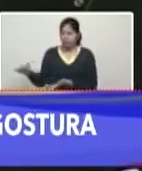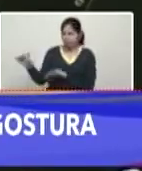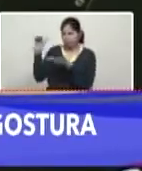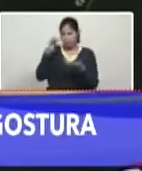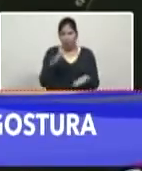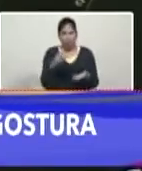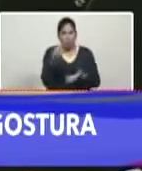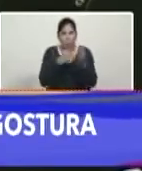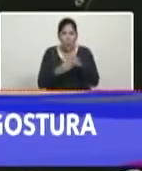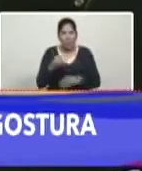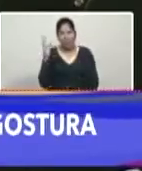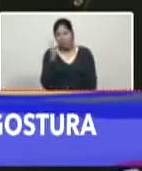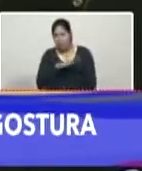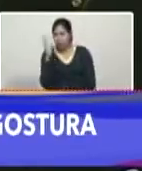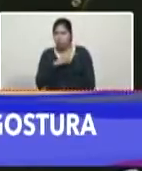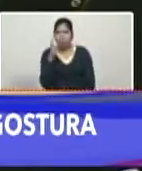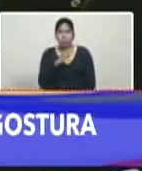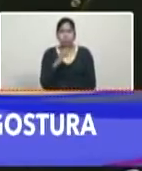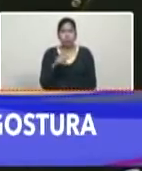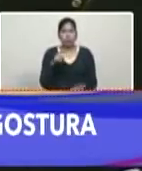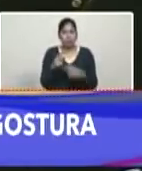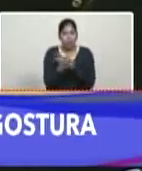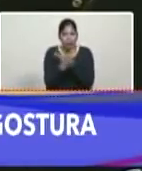y contaminada.